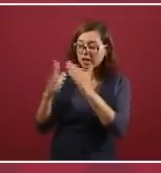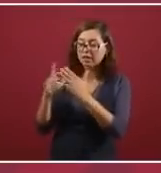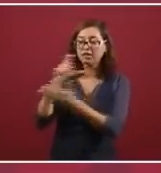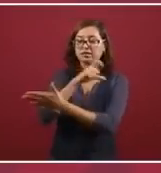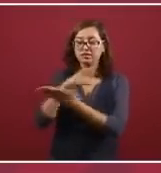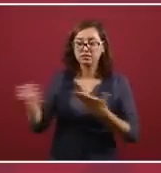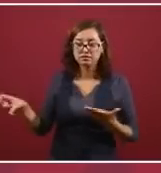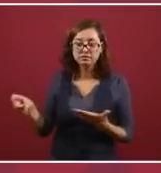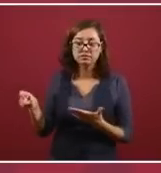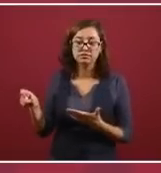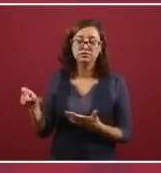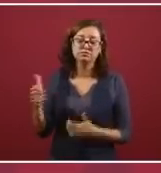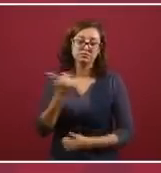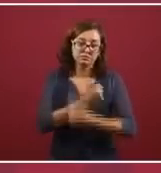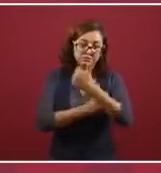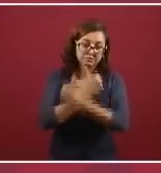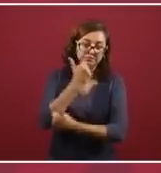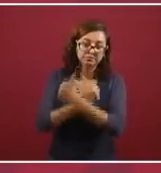con